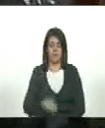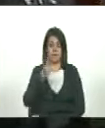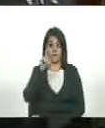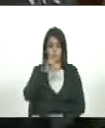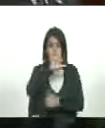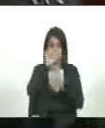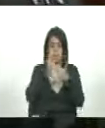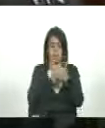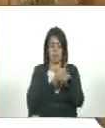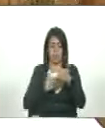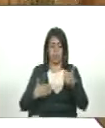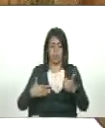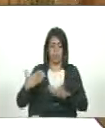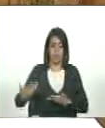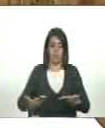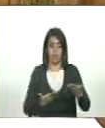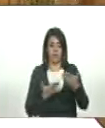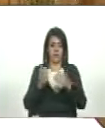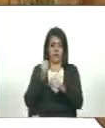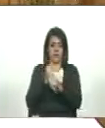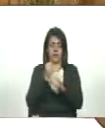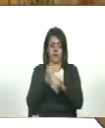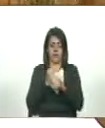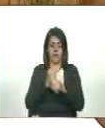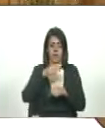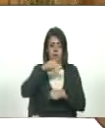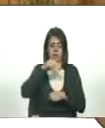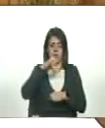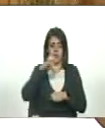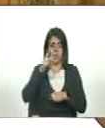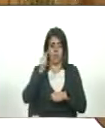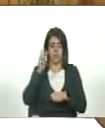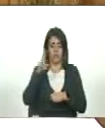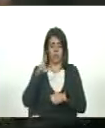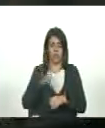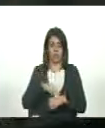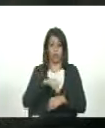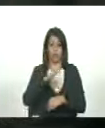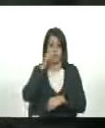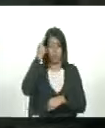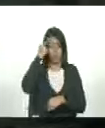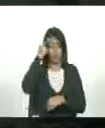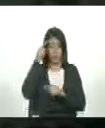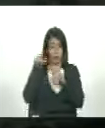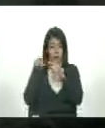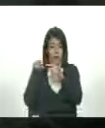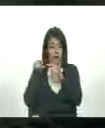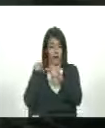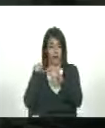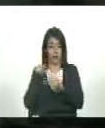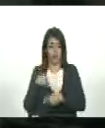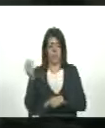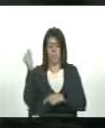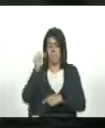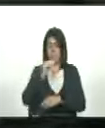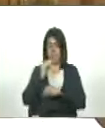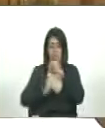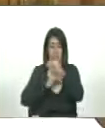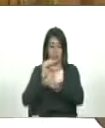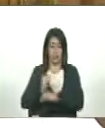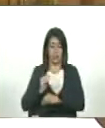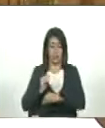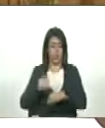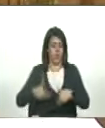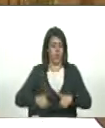al vicepresidente de Servicios y Obras, Néstor Reverol. Sabemos que allí donde más se ha